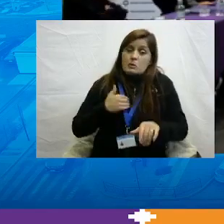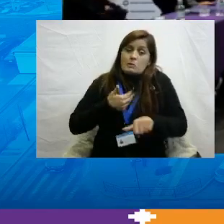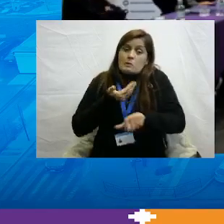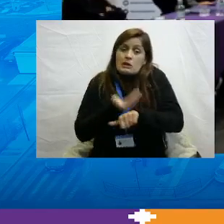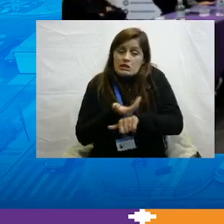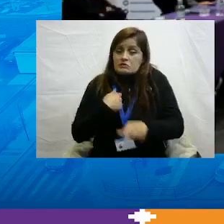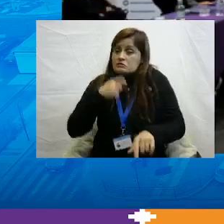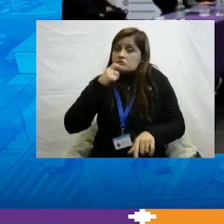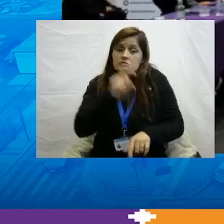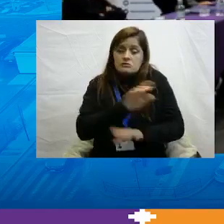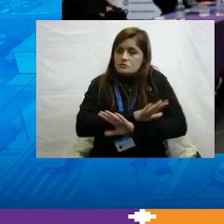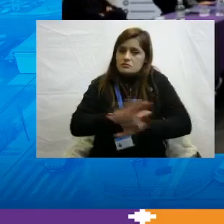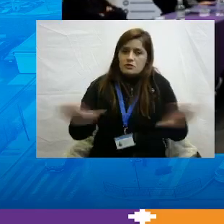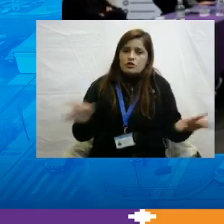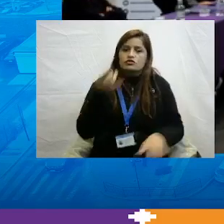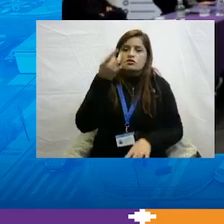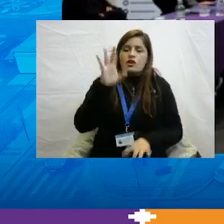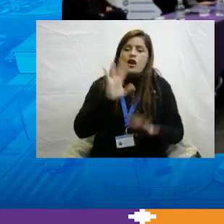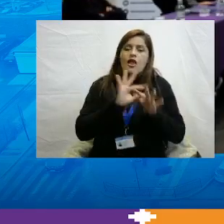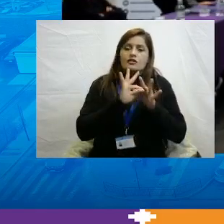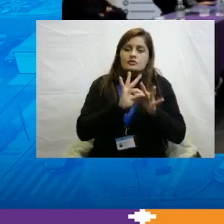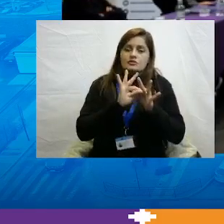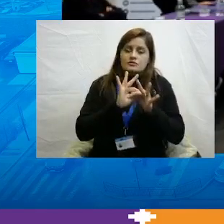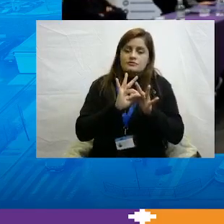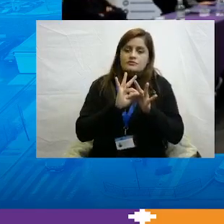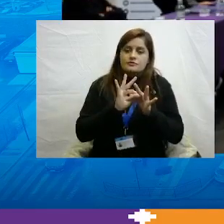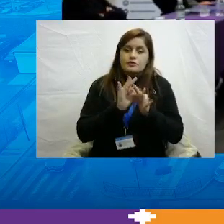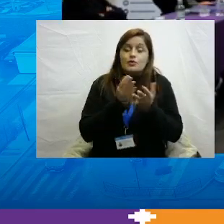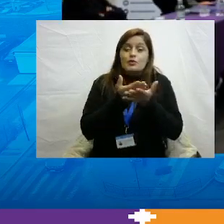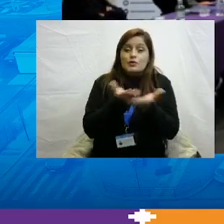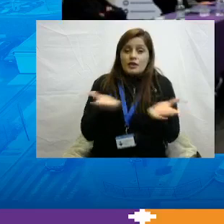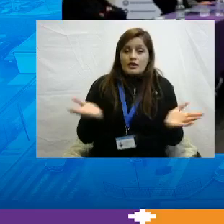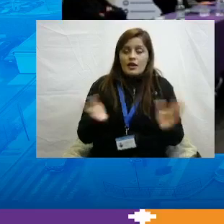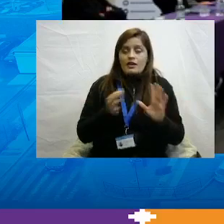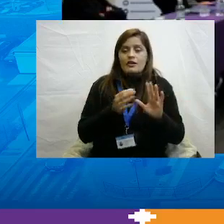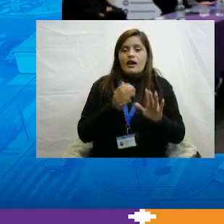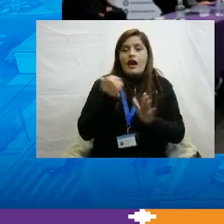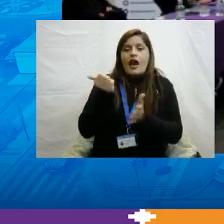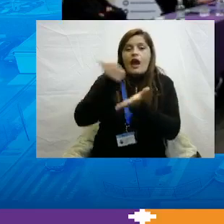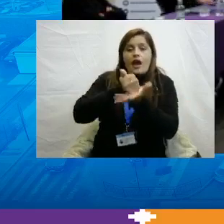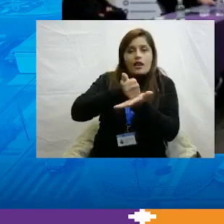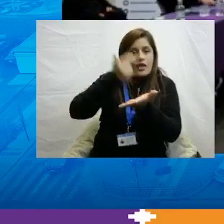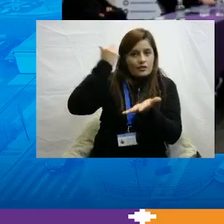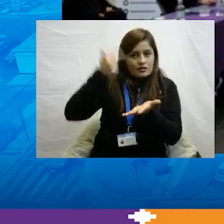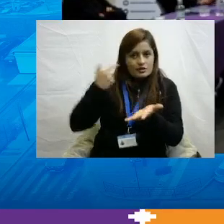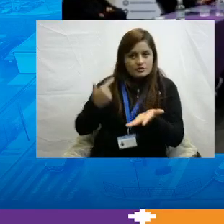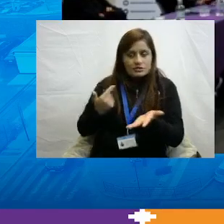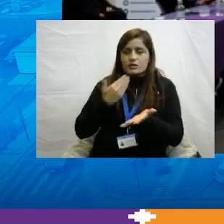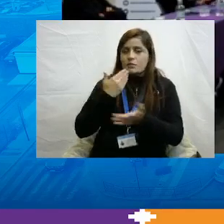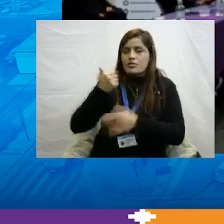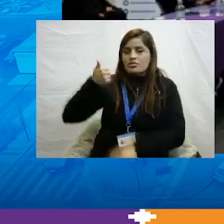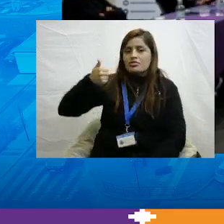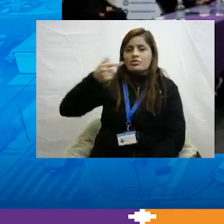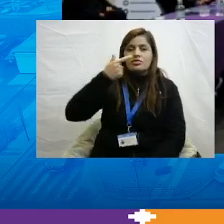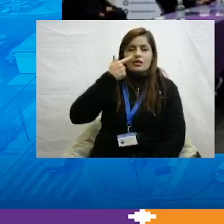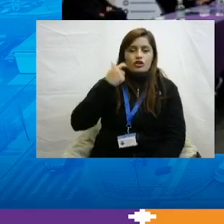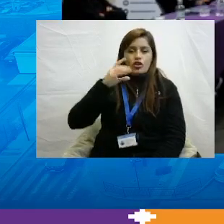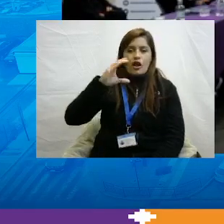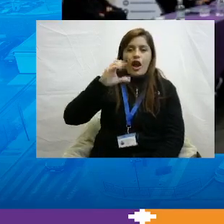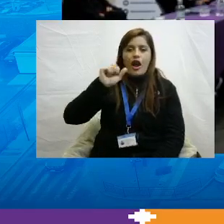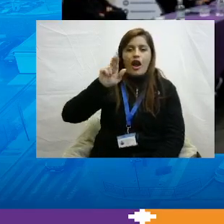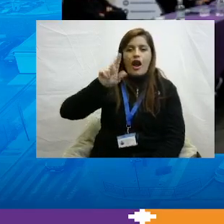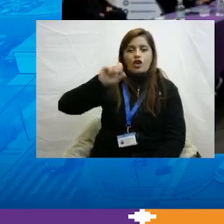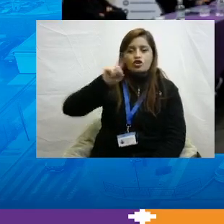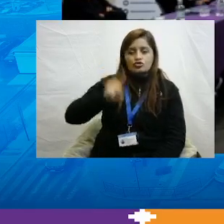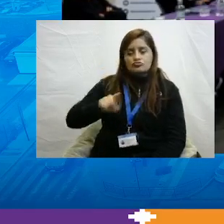criticar, sino que agradecer a usted, alcaldesa, al director de la DGA, a todos los